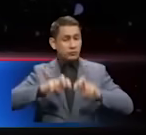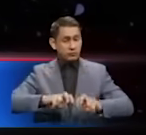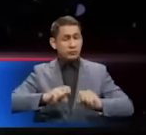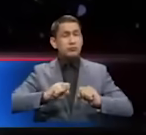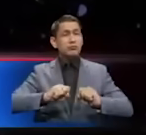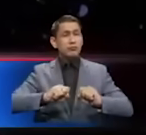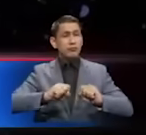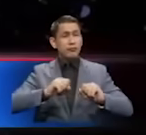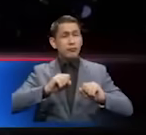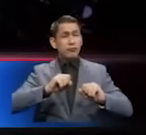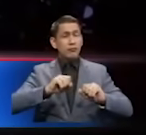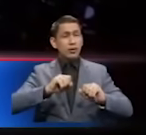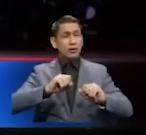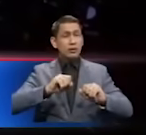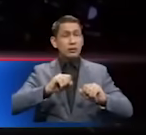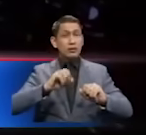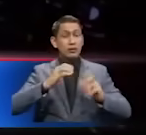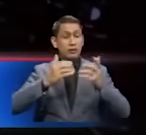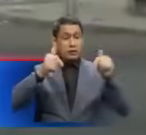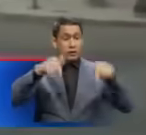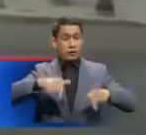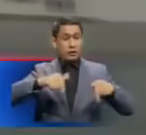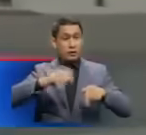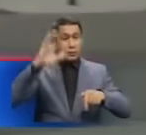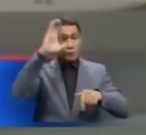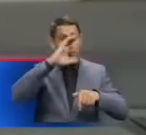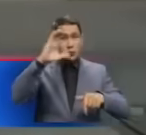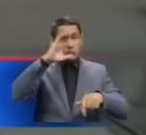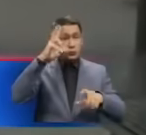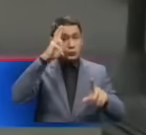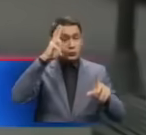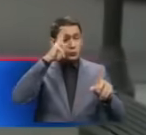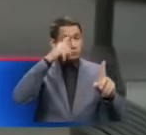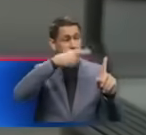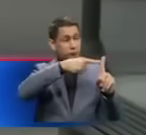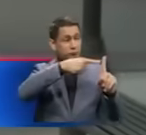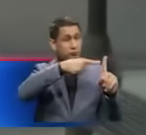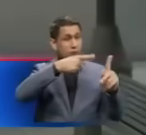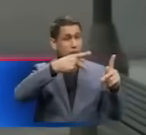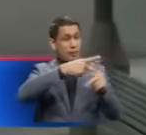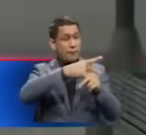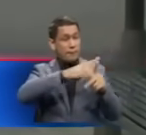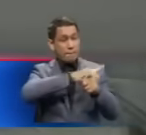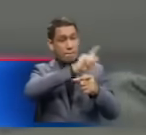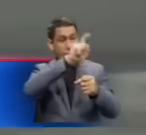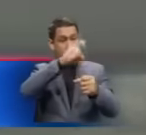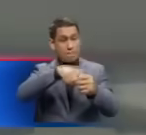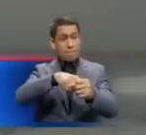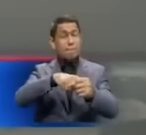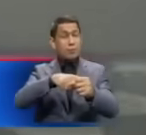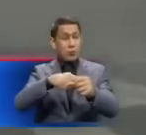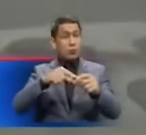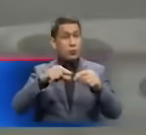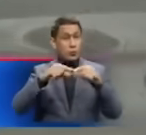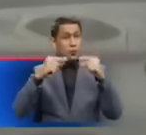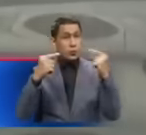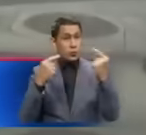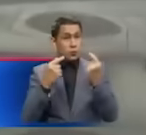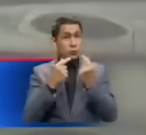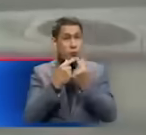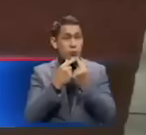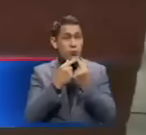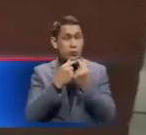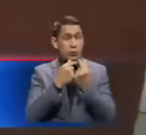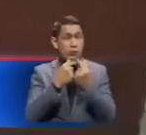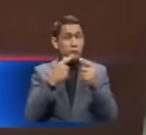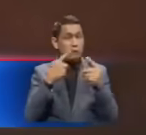para buscar a sujetos que serían líderes de bandas criminales que estarían operando en este sector del centro de